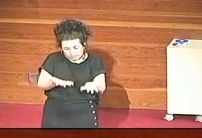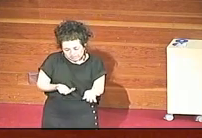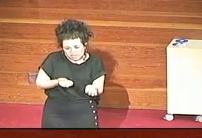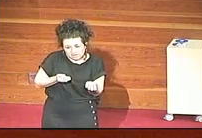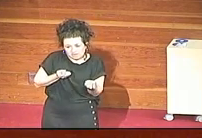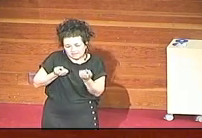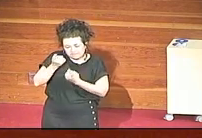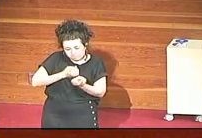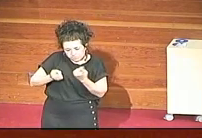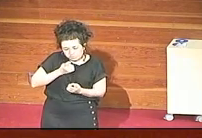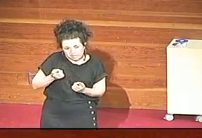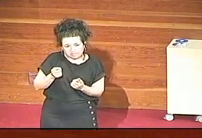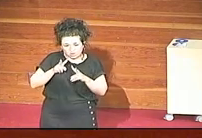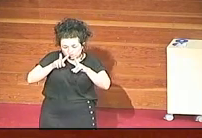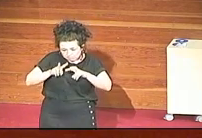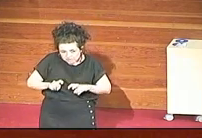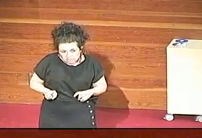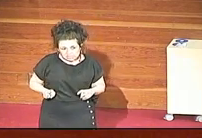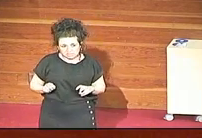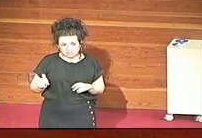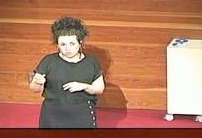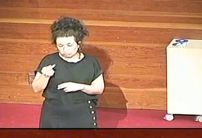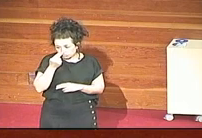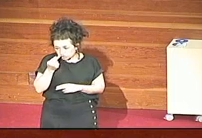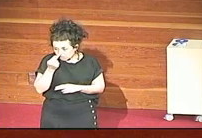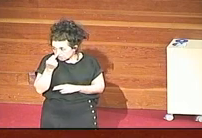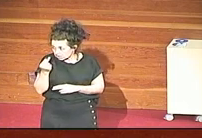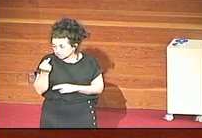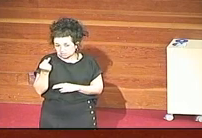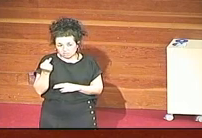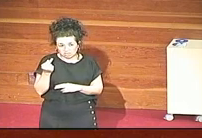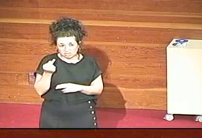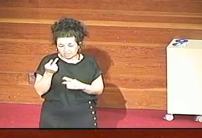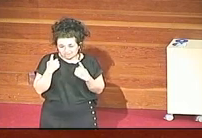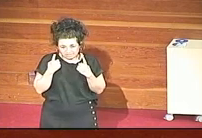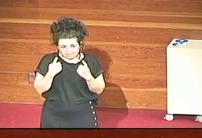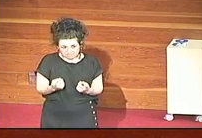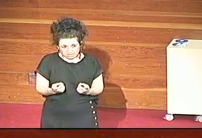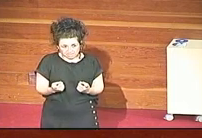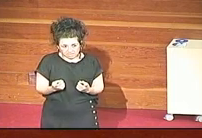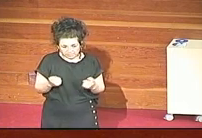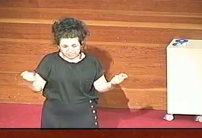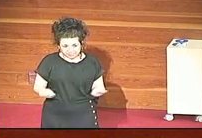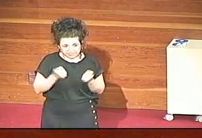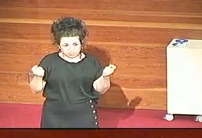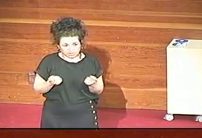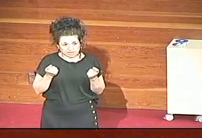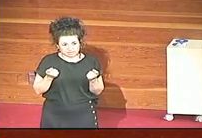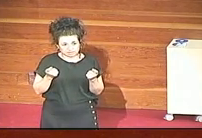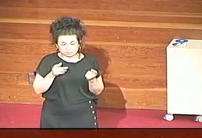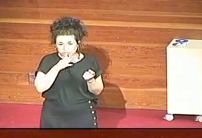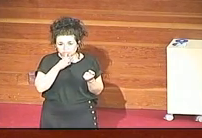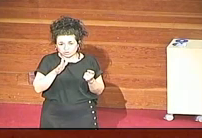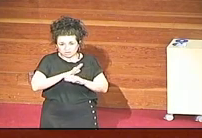hacéis que es súper interesante y que desde luego es necesaria divulgar la porque al fin y al